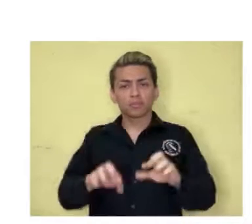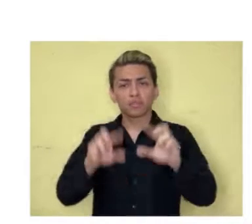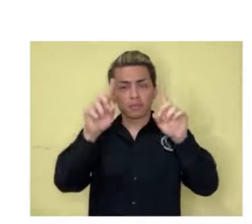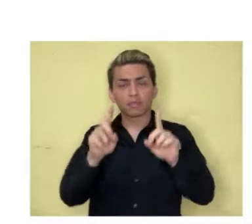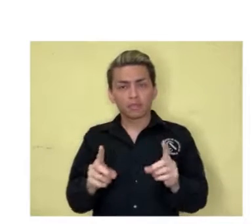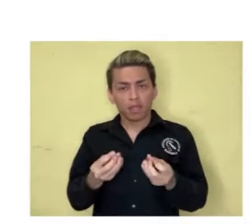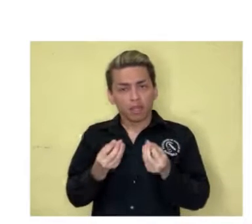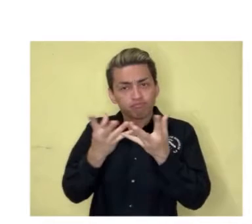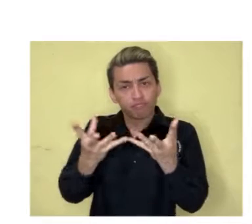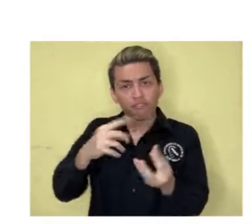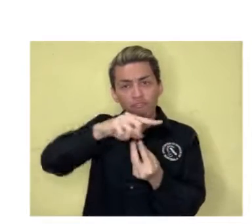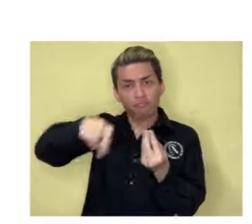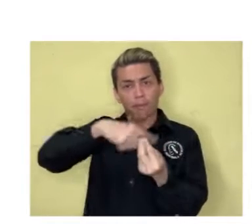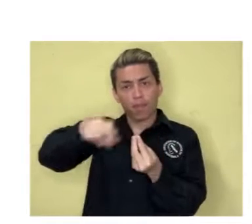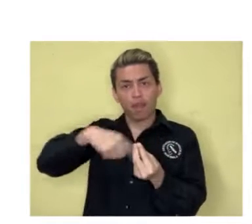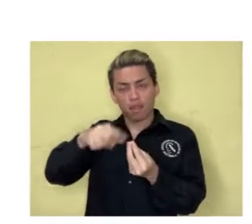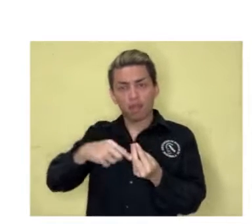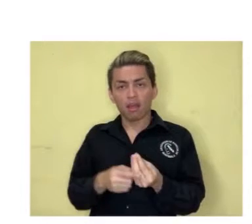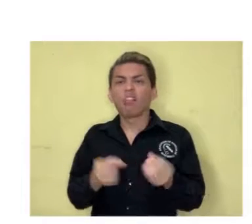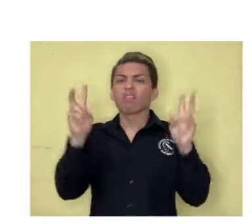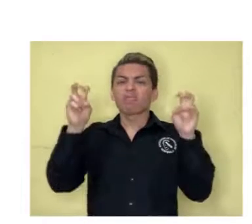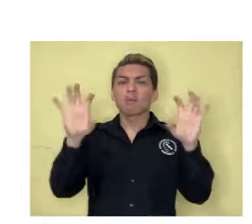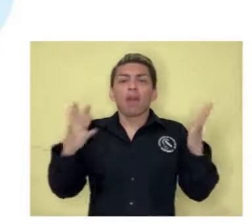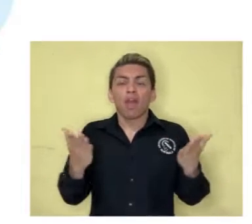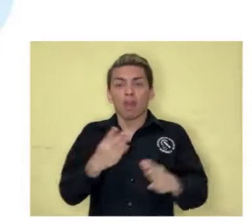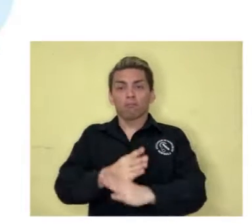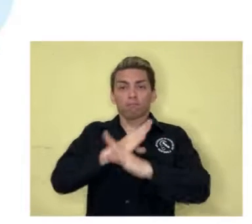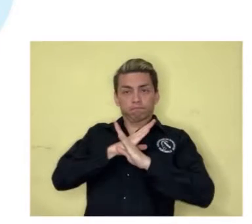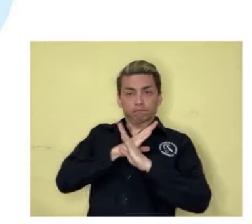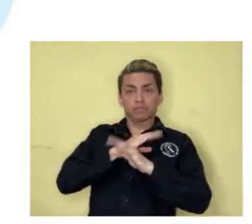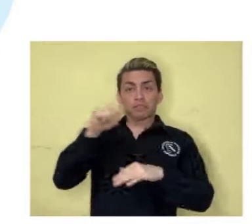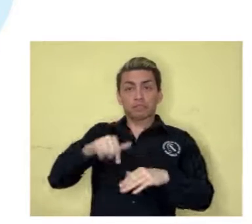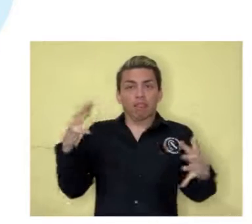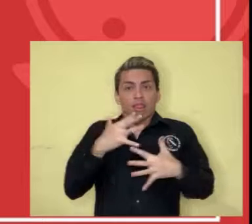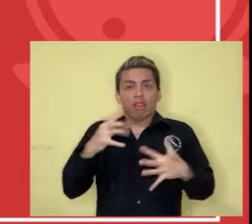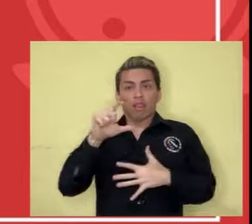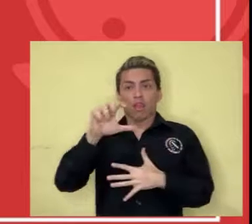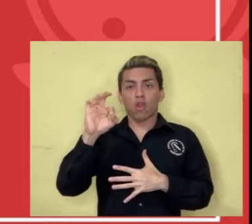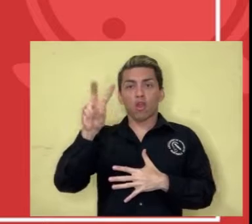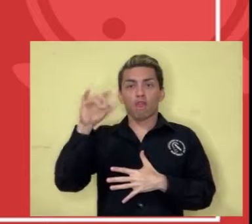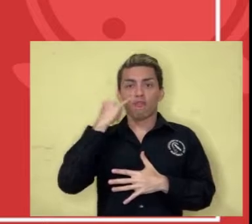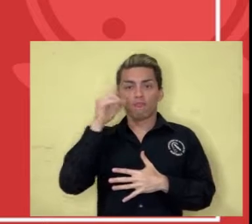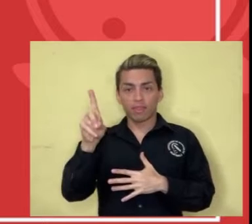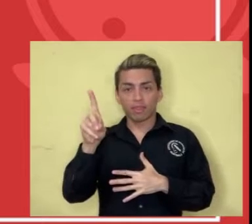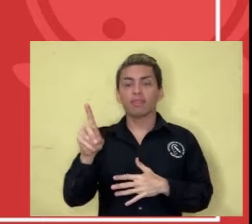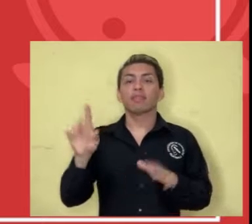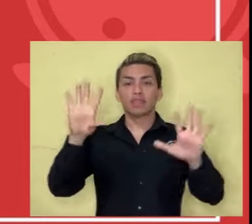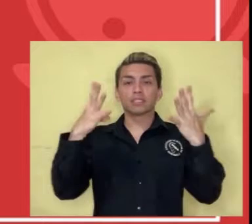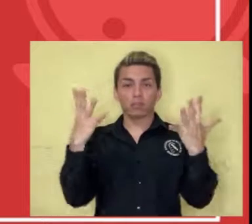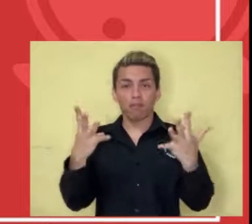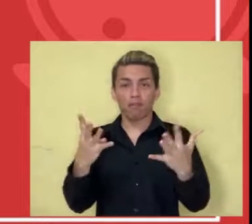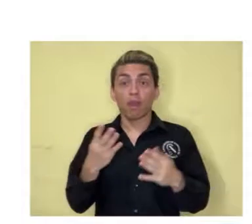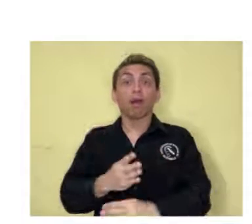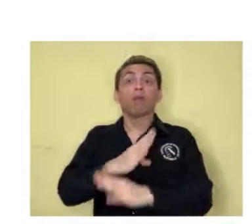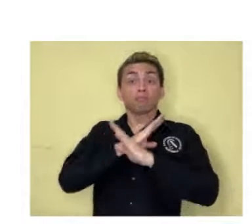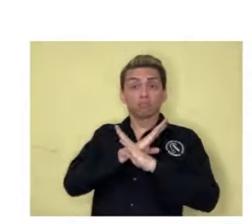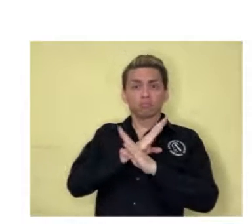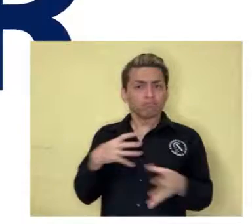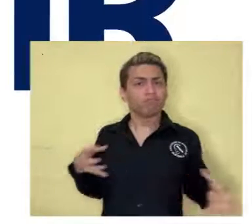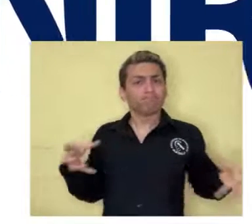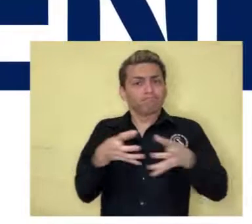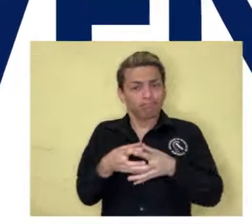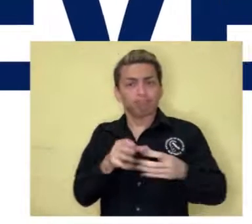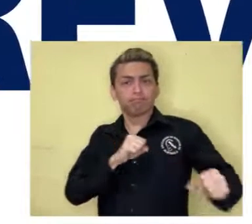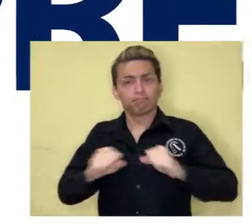con discapacidad y sus familias sobre las medidas de prevención ante la crisis del COVID-19.